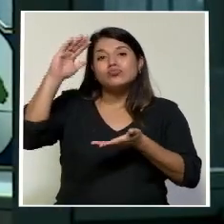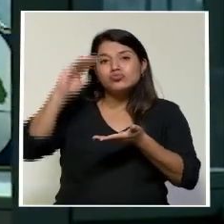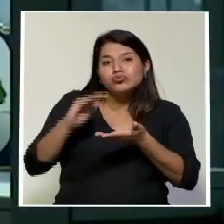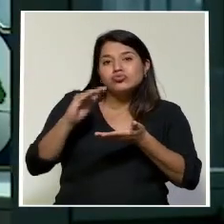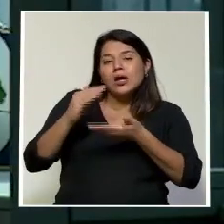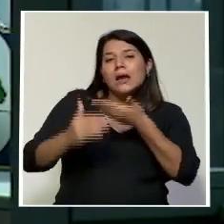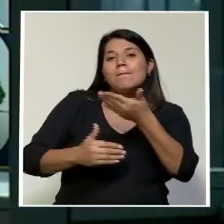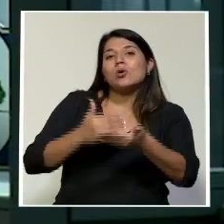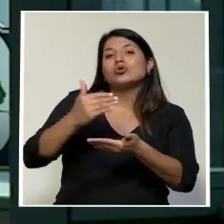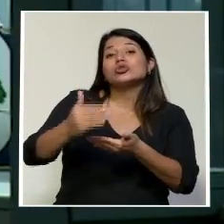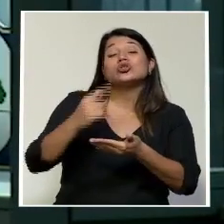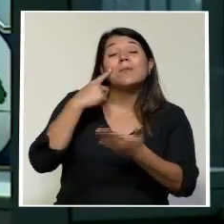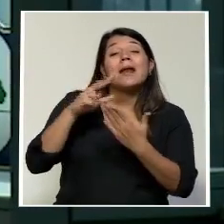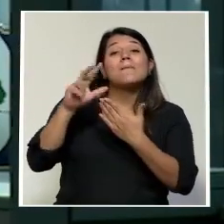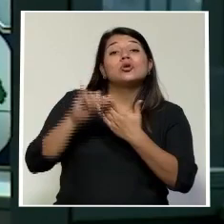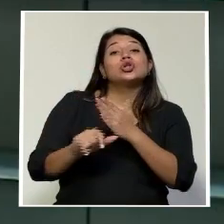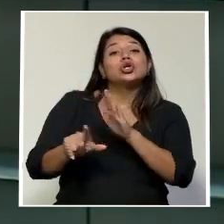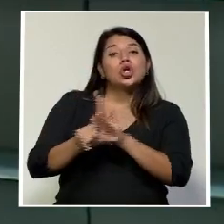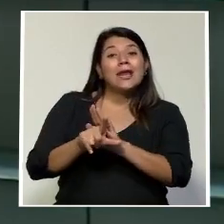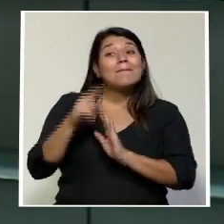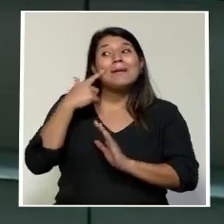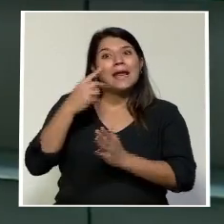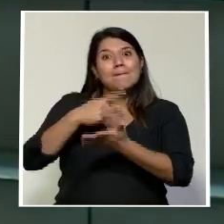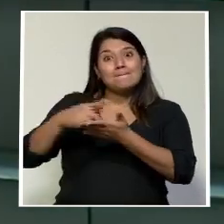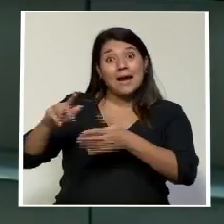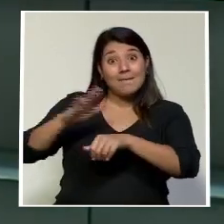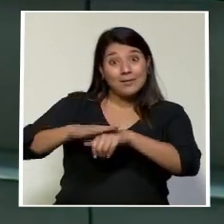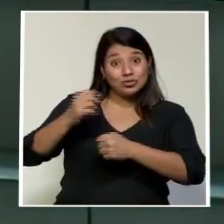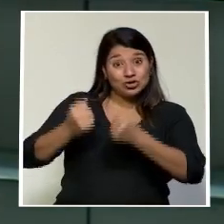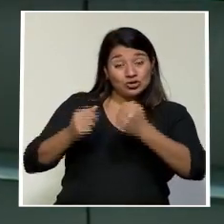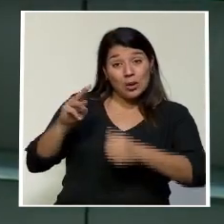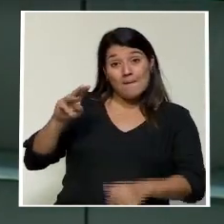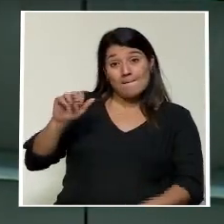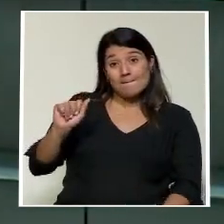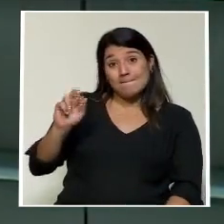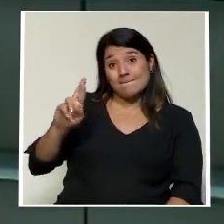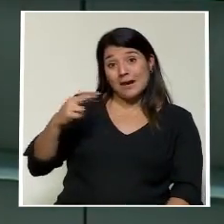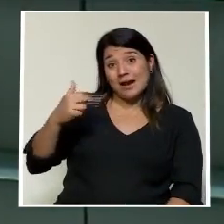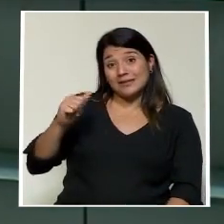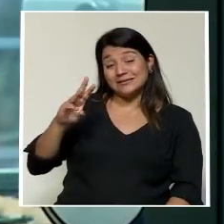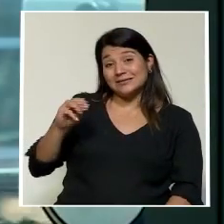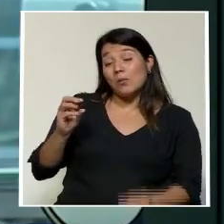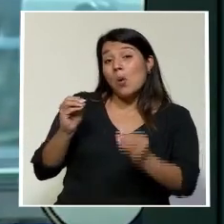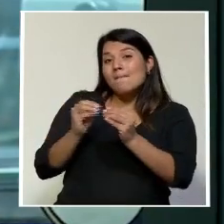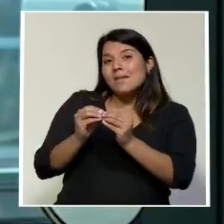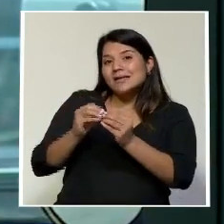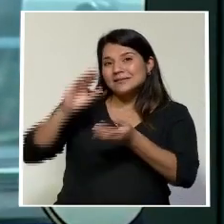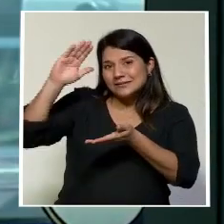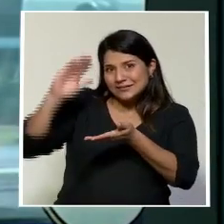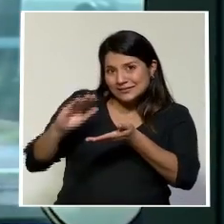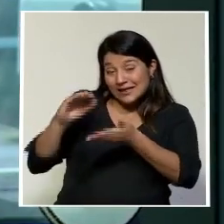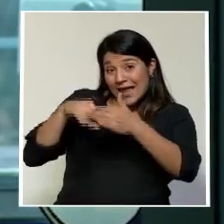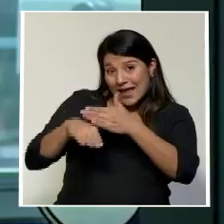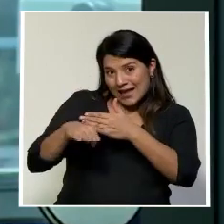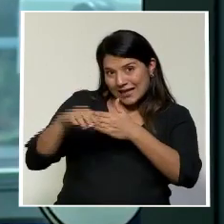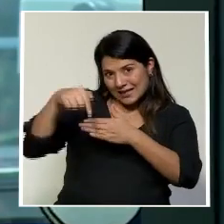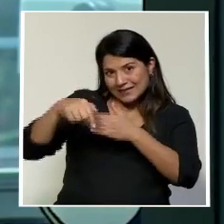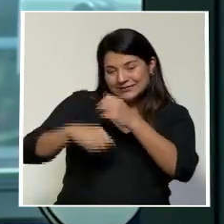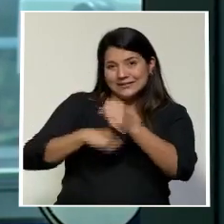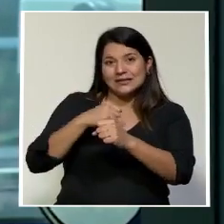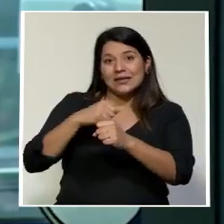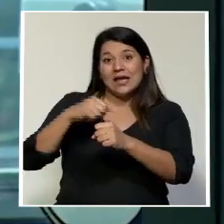para rebajar el marchamo en el 2022. Esto implicará que el proyecto no se verá en la Comisión de Asuntos Económicos